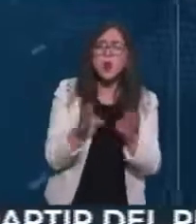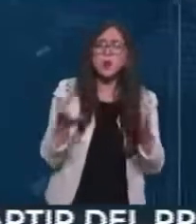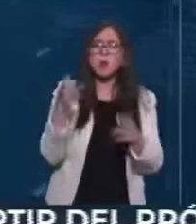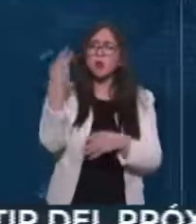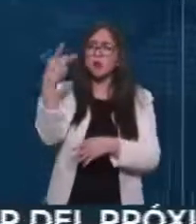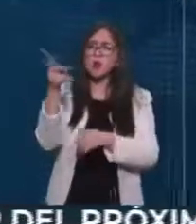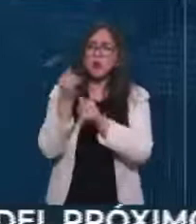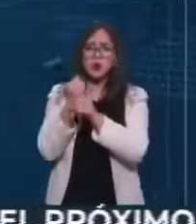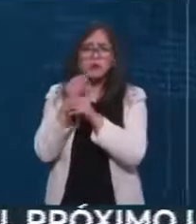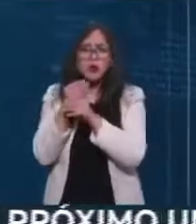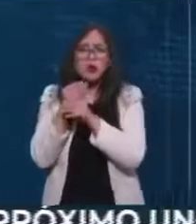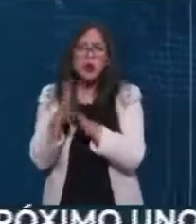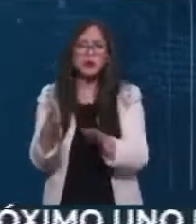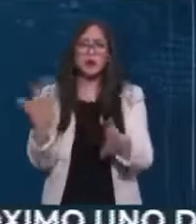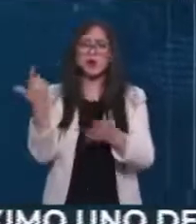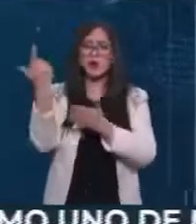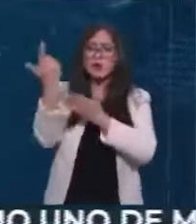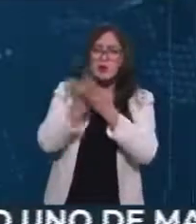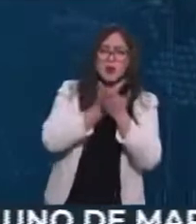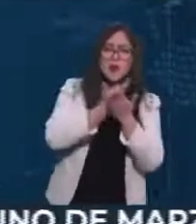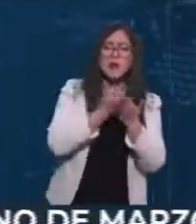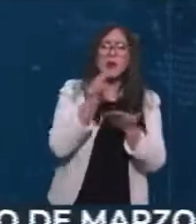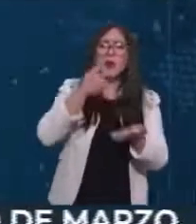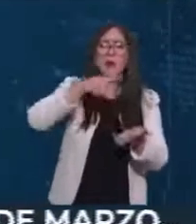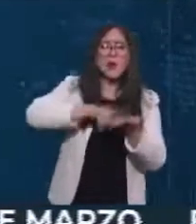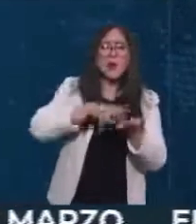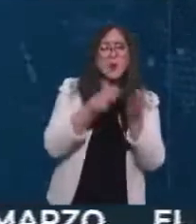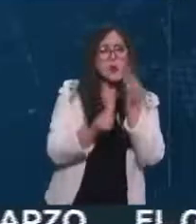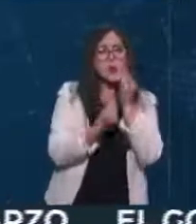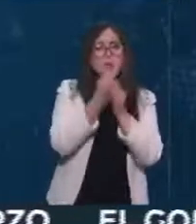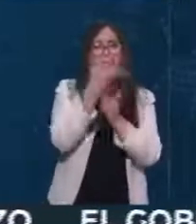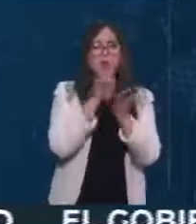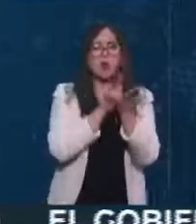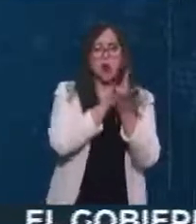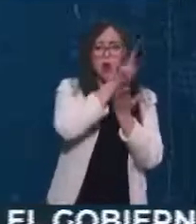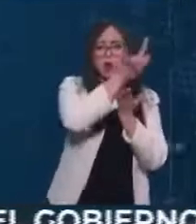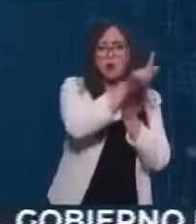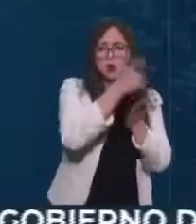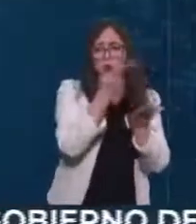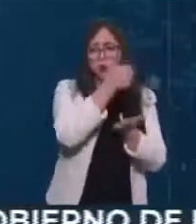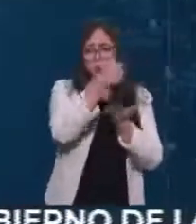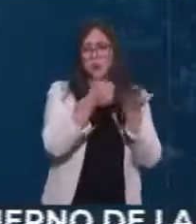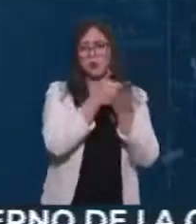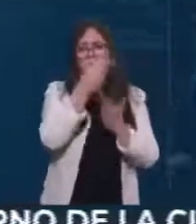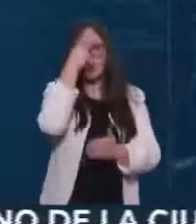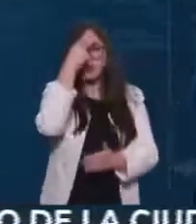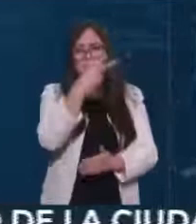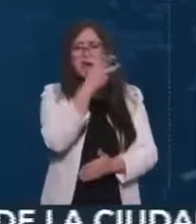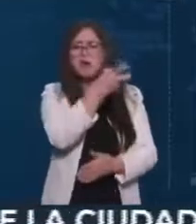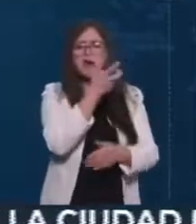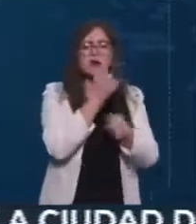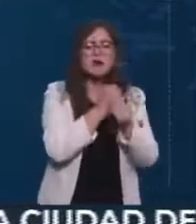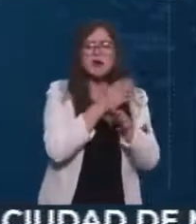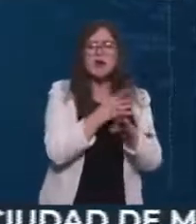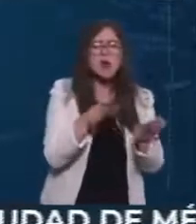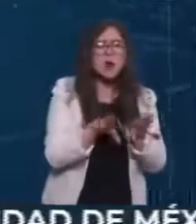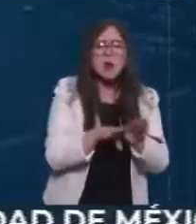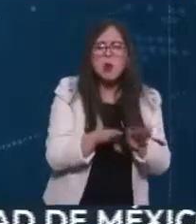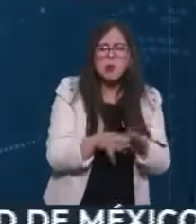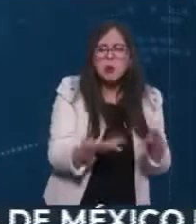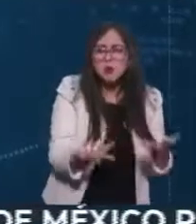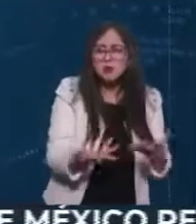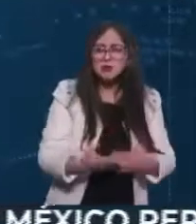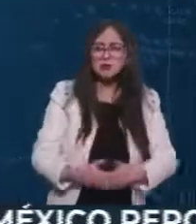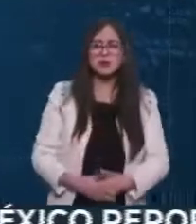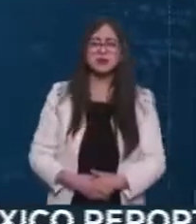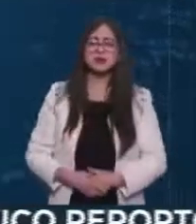dato del costo del nuevo Aeropuerto Internacional de la Ciudad de México. Ahí, ¿cómo leemos esa información, esos señalamientos? Sí,